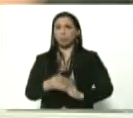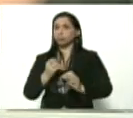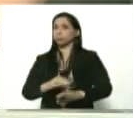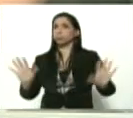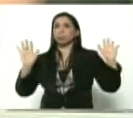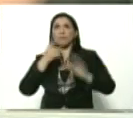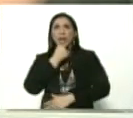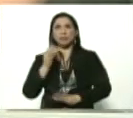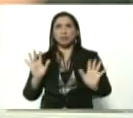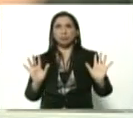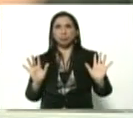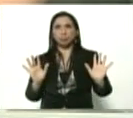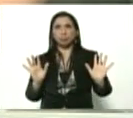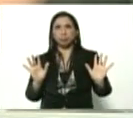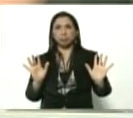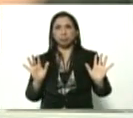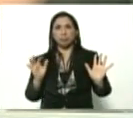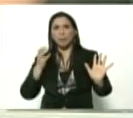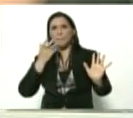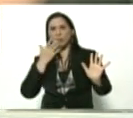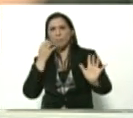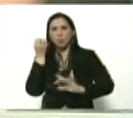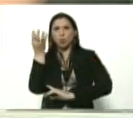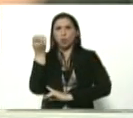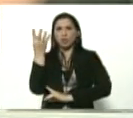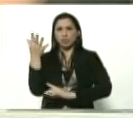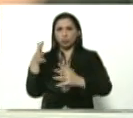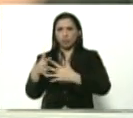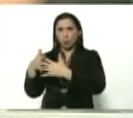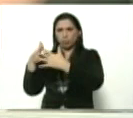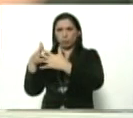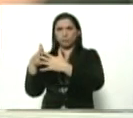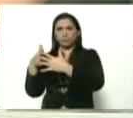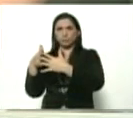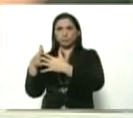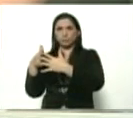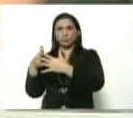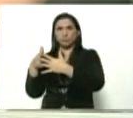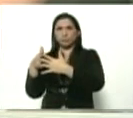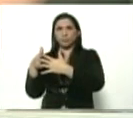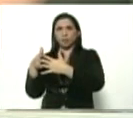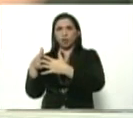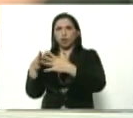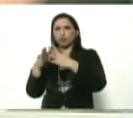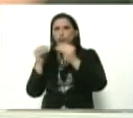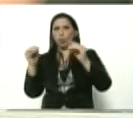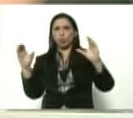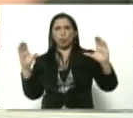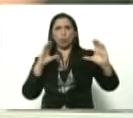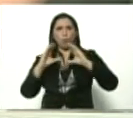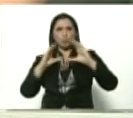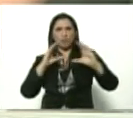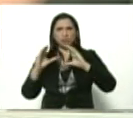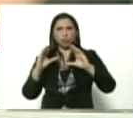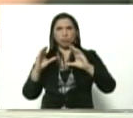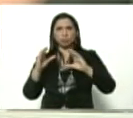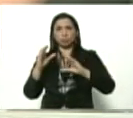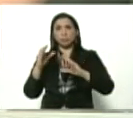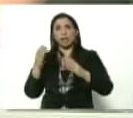sencillo. Si el Congreso de Estados Unidos, si los medios de comunicaciones de Estados